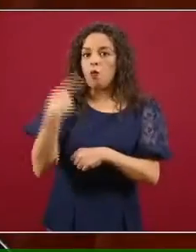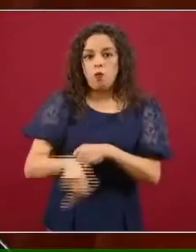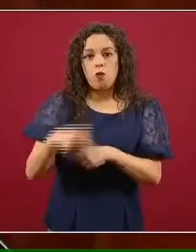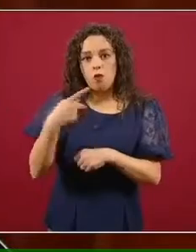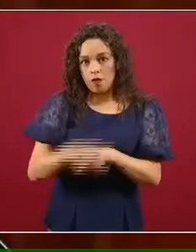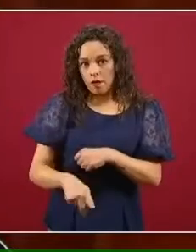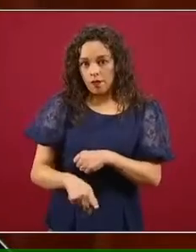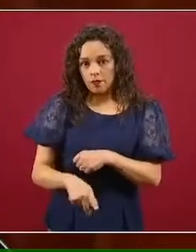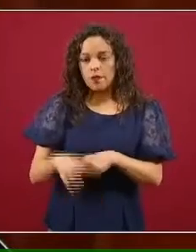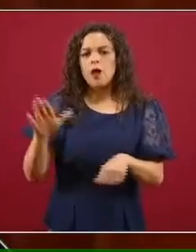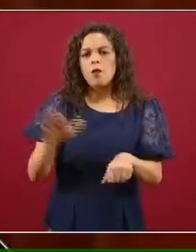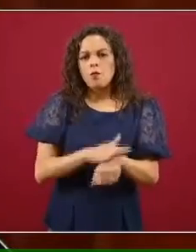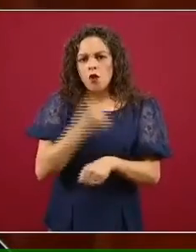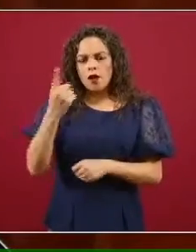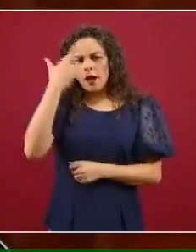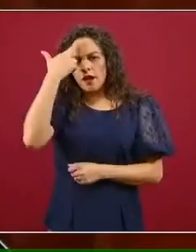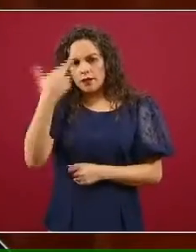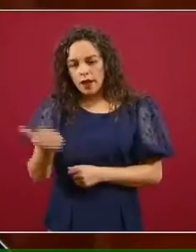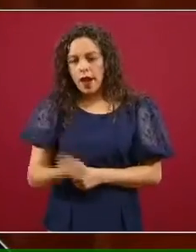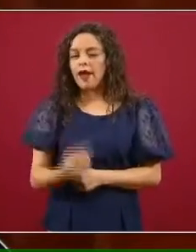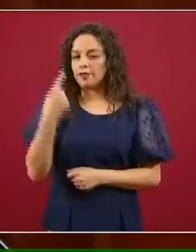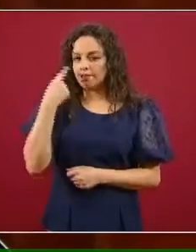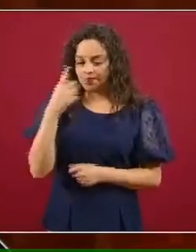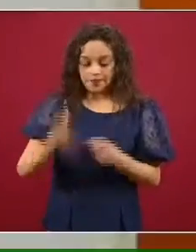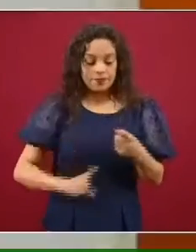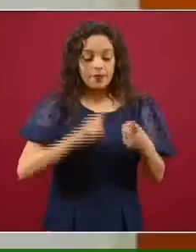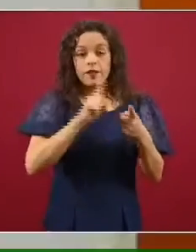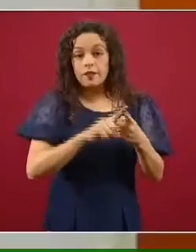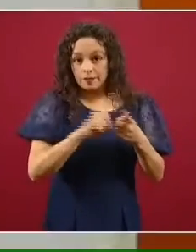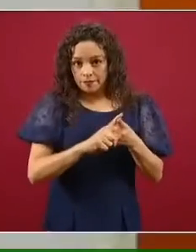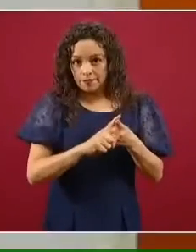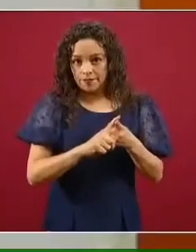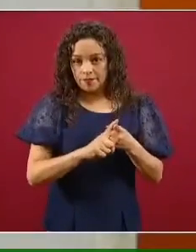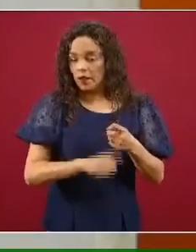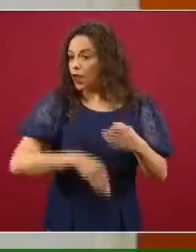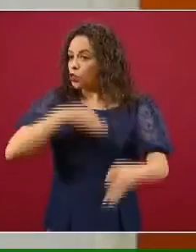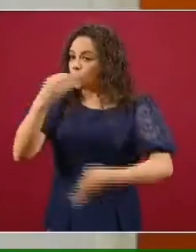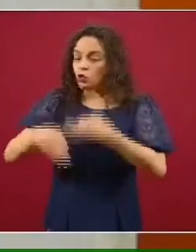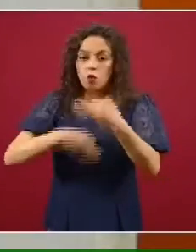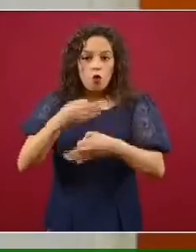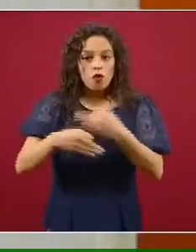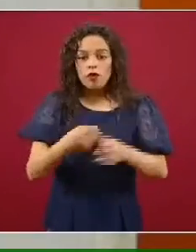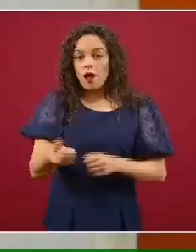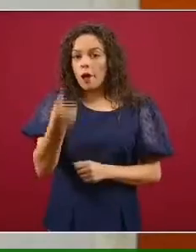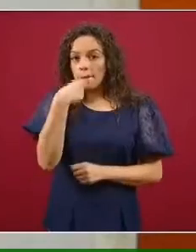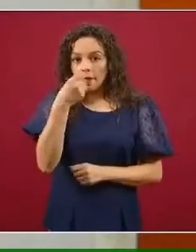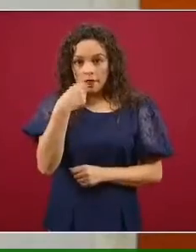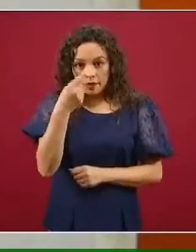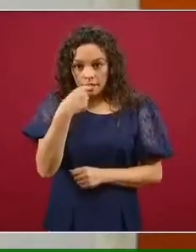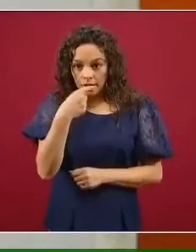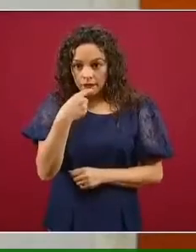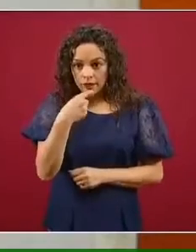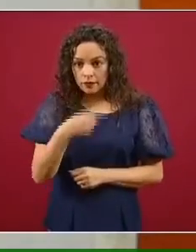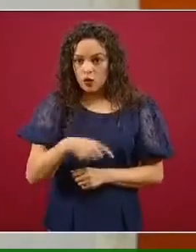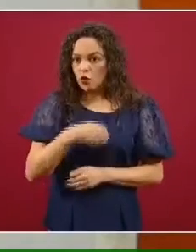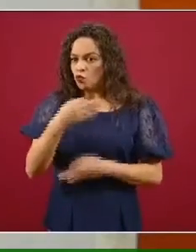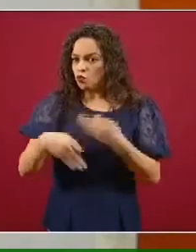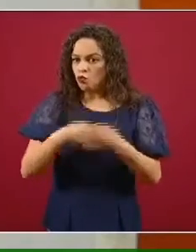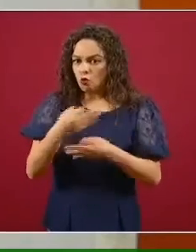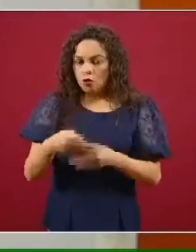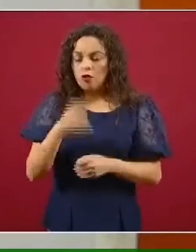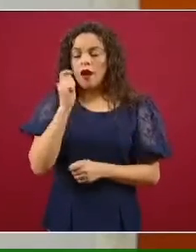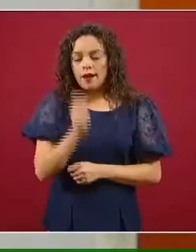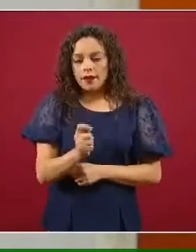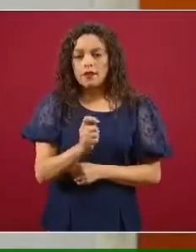por varias razones. La primera de estas es que todos los medicamentos, todas las intervenciones al final que tenemos